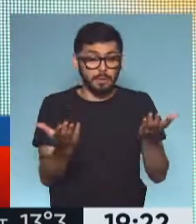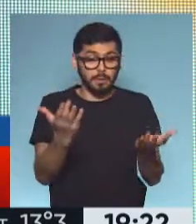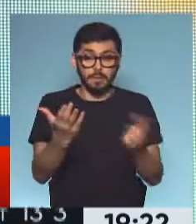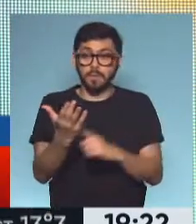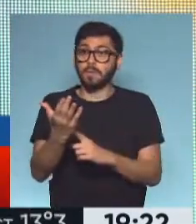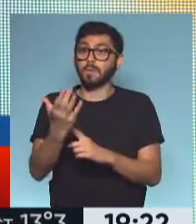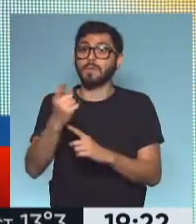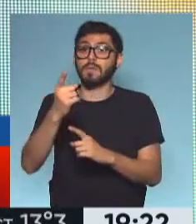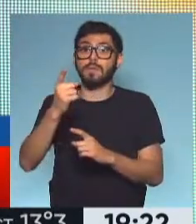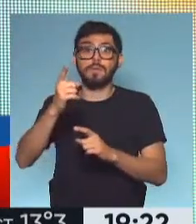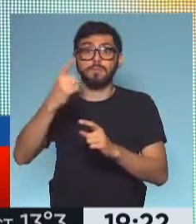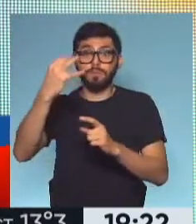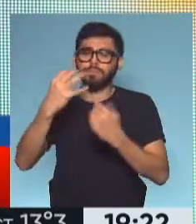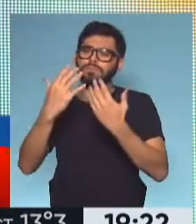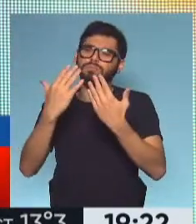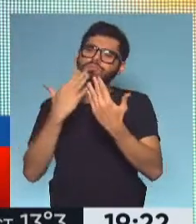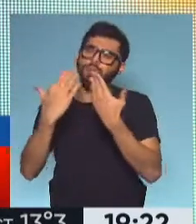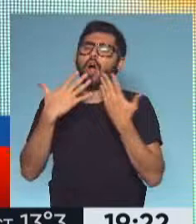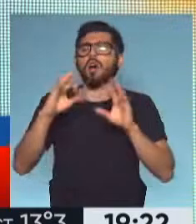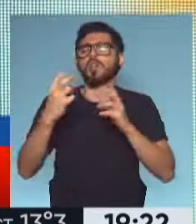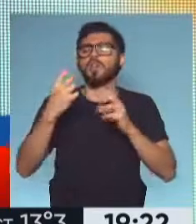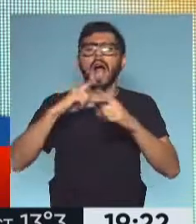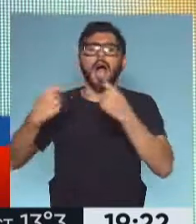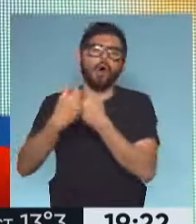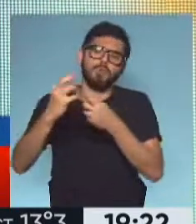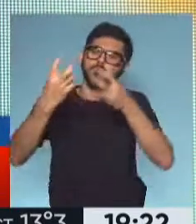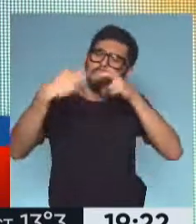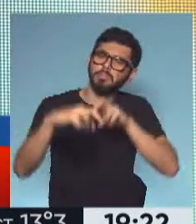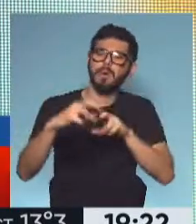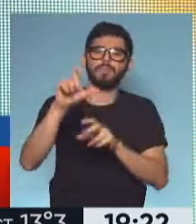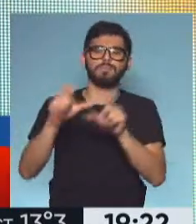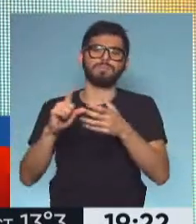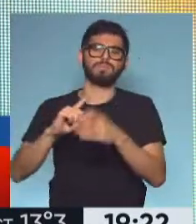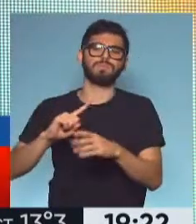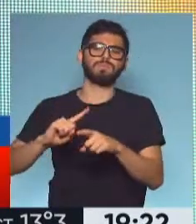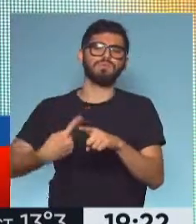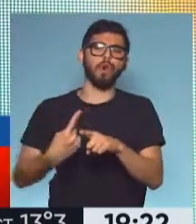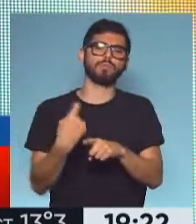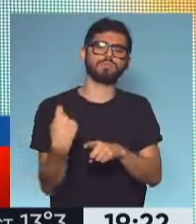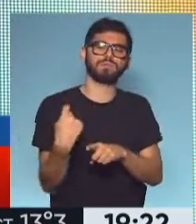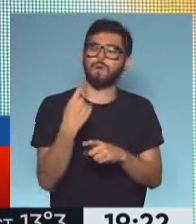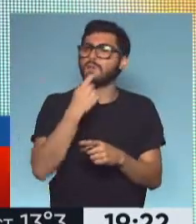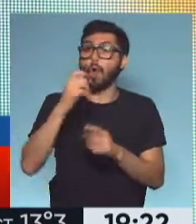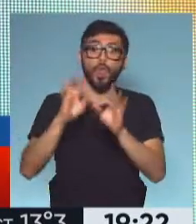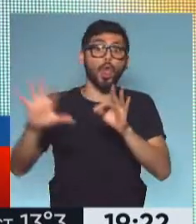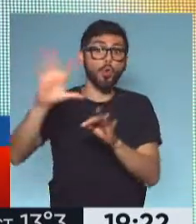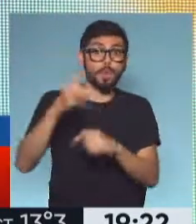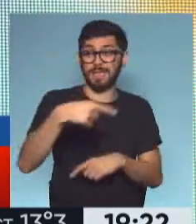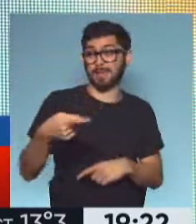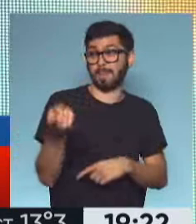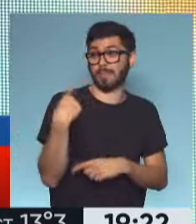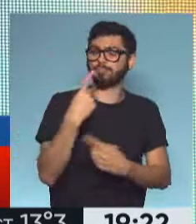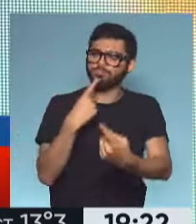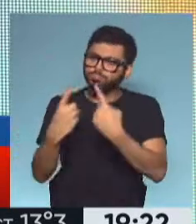acuerdo o por lo menos sentarse junto a líderes políticos muy importantes del mundo entero, de Europa la semana